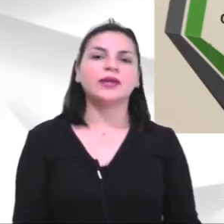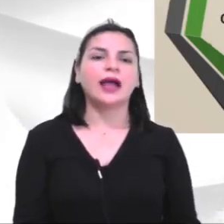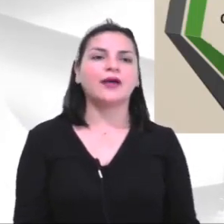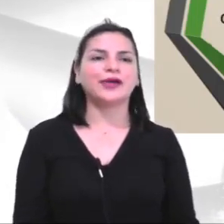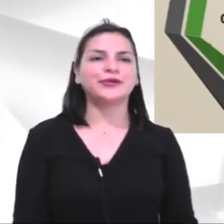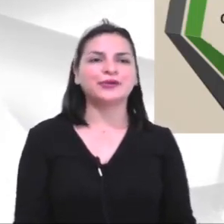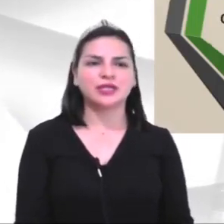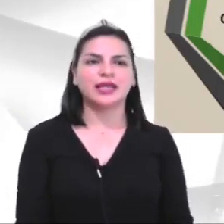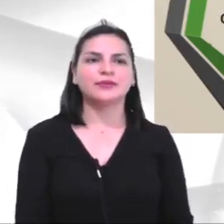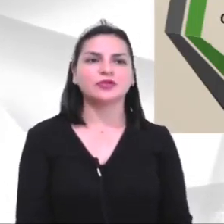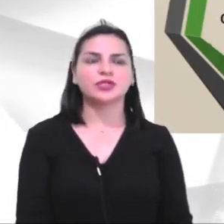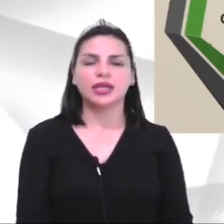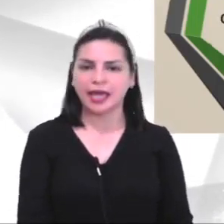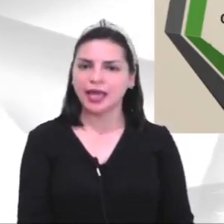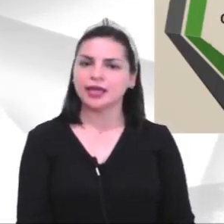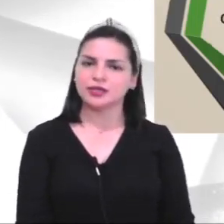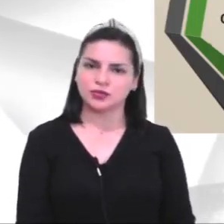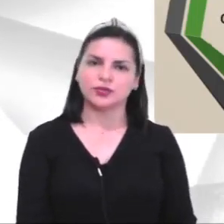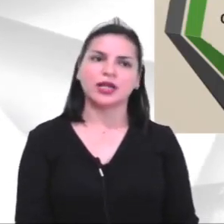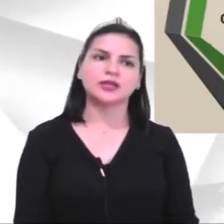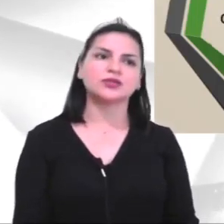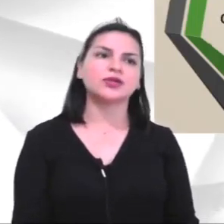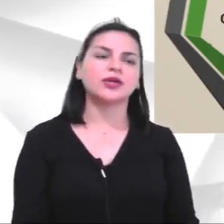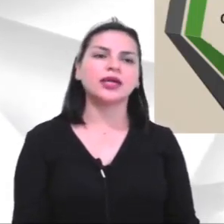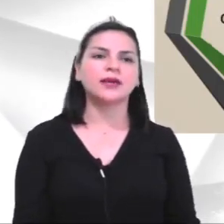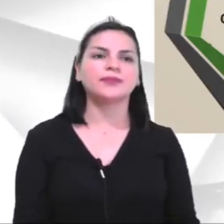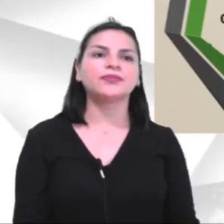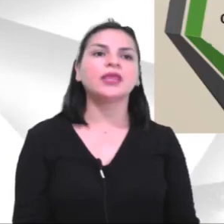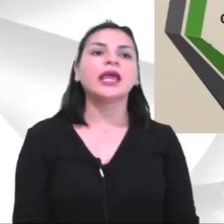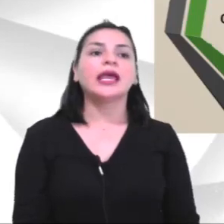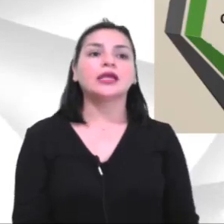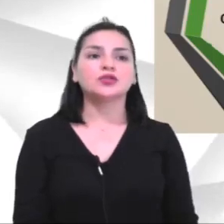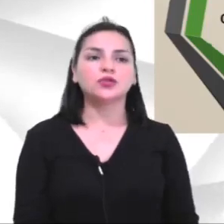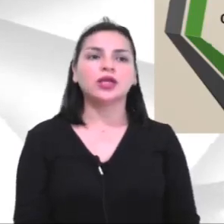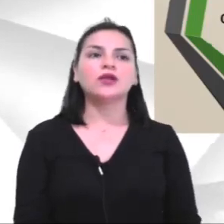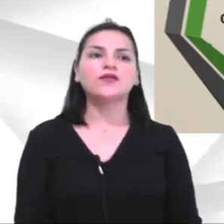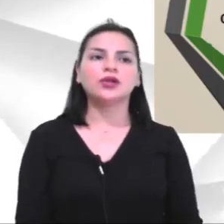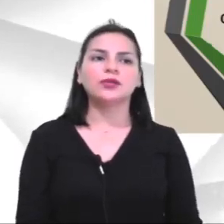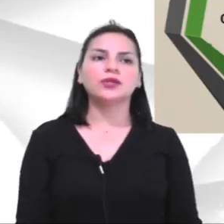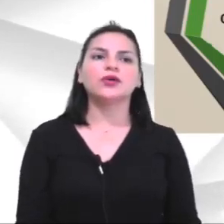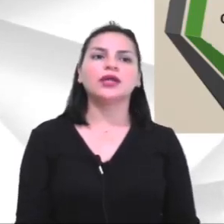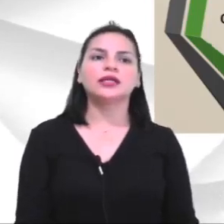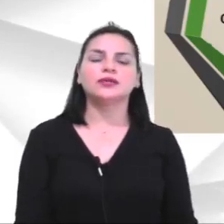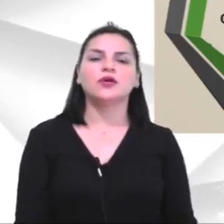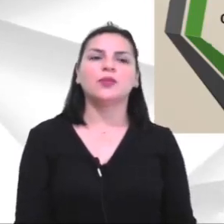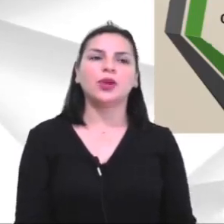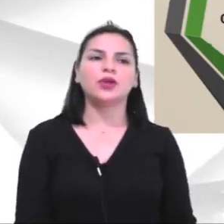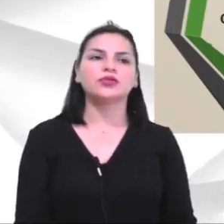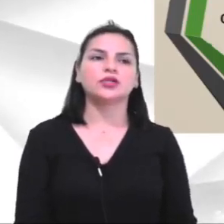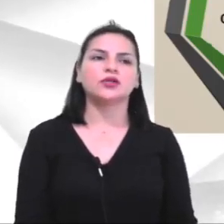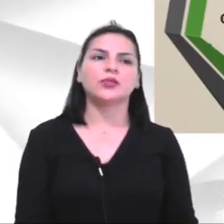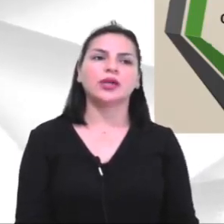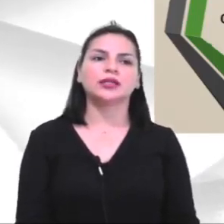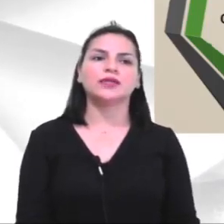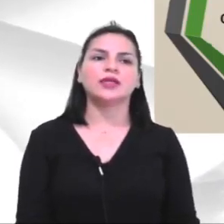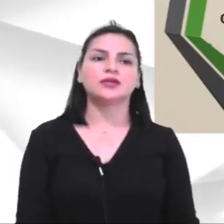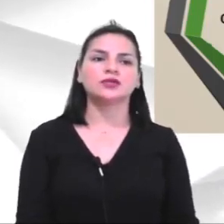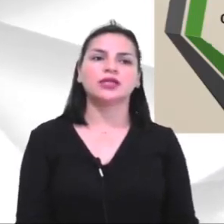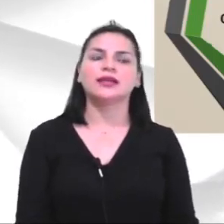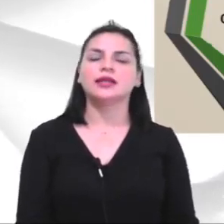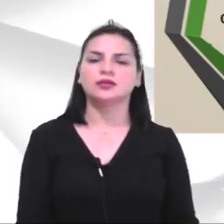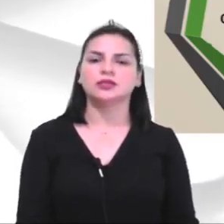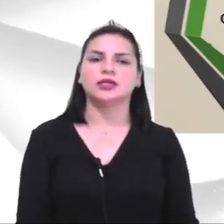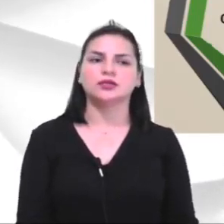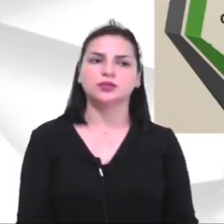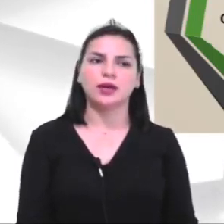Muy bien, ahora conoceremos qué estudia la sociología. Estudia los fenómenos colectivos producidos por la actividad